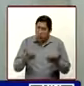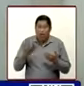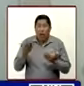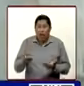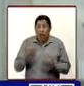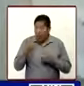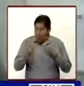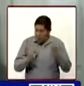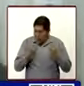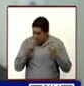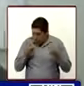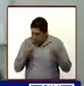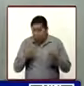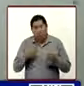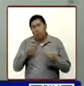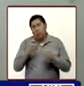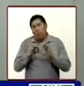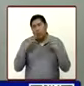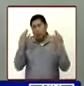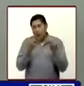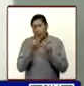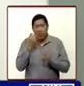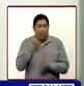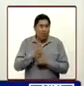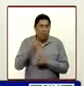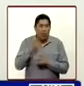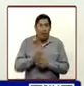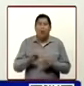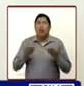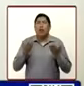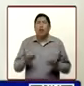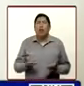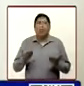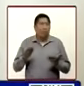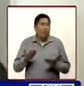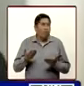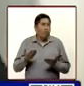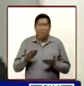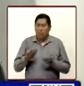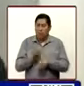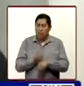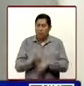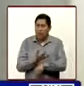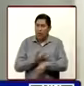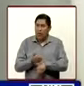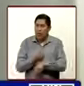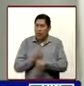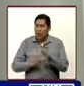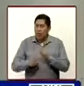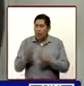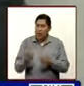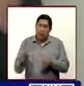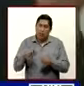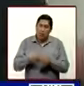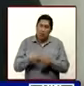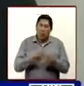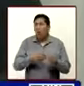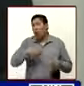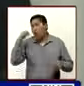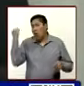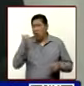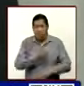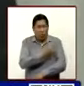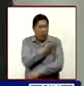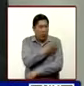visita, pero bueno, son las familias las afectadas acá. Hay incluso ambulancias que han llegado para llevar a algunos pacientes hasta